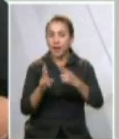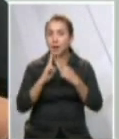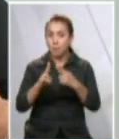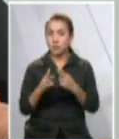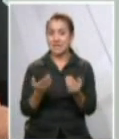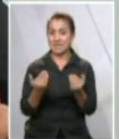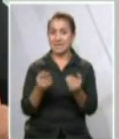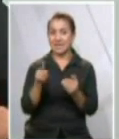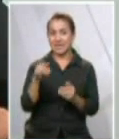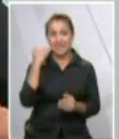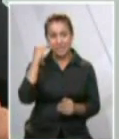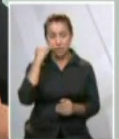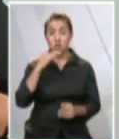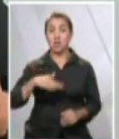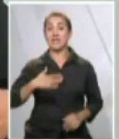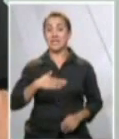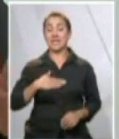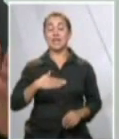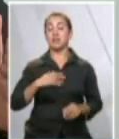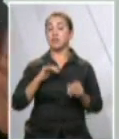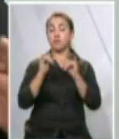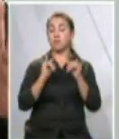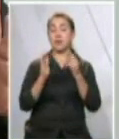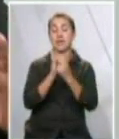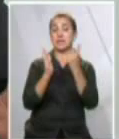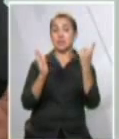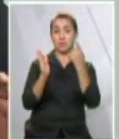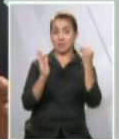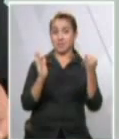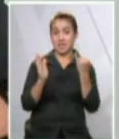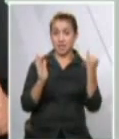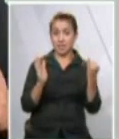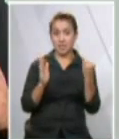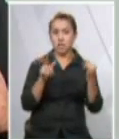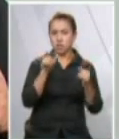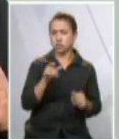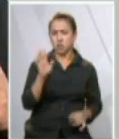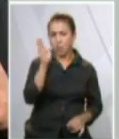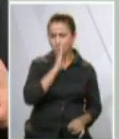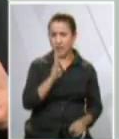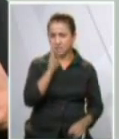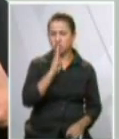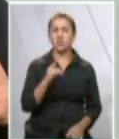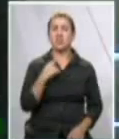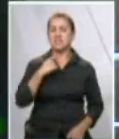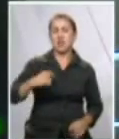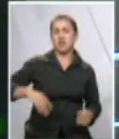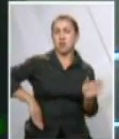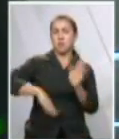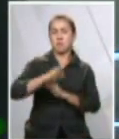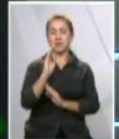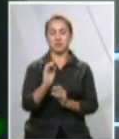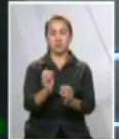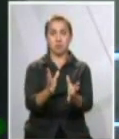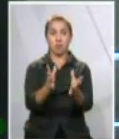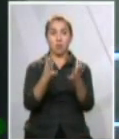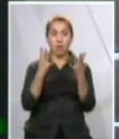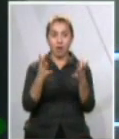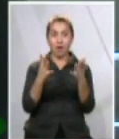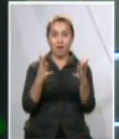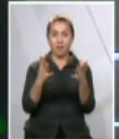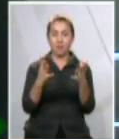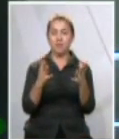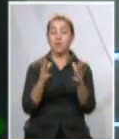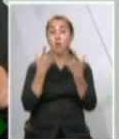necesidad del niño en el momento que el niño quiere y de forma independiente, partiendo por eso, que son súper básicos. Hasta lo más sofisticado, ¿qué es lo más sofisticado? Nosotros